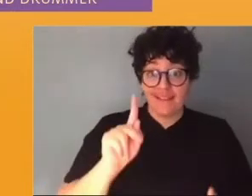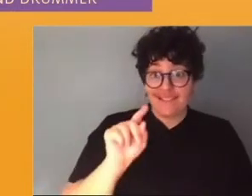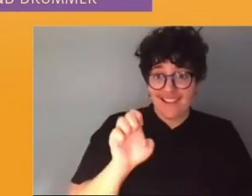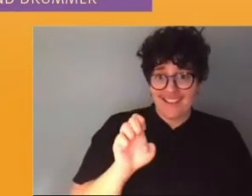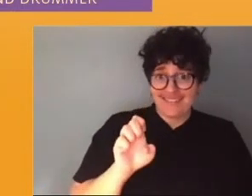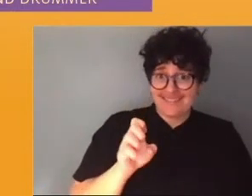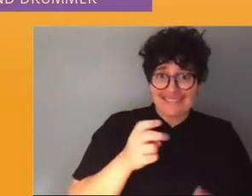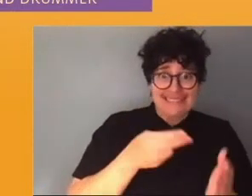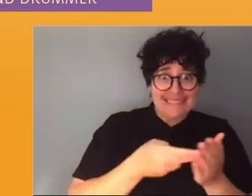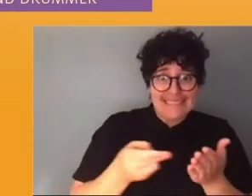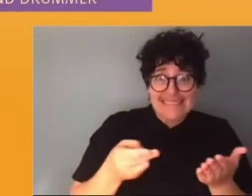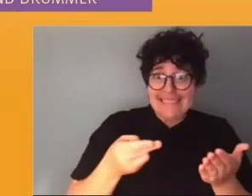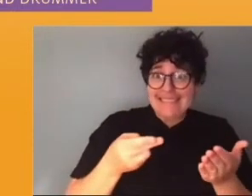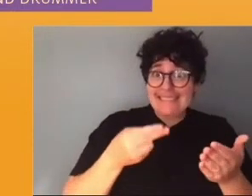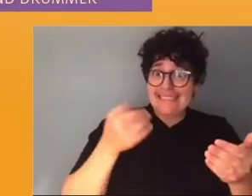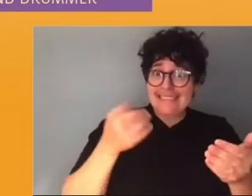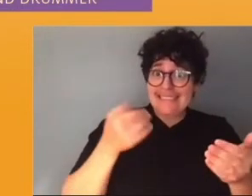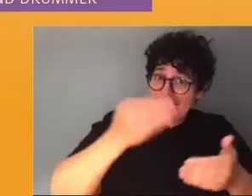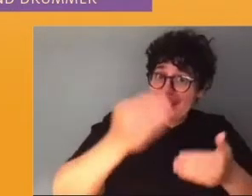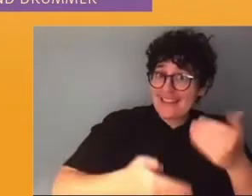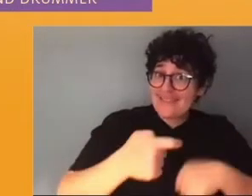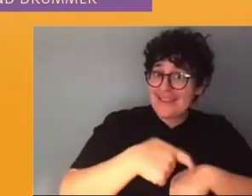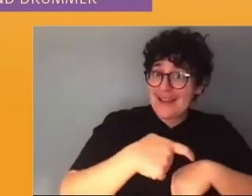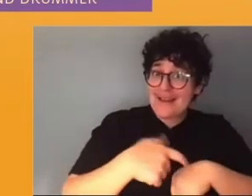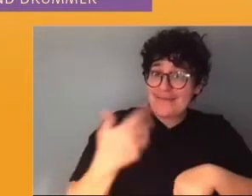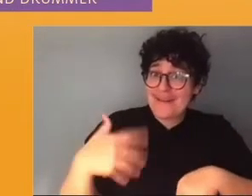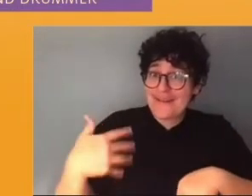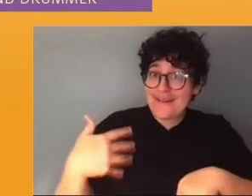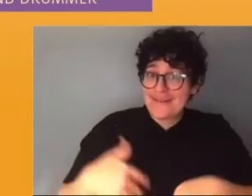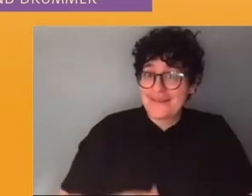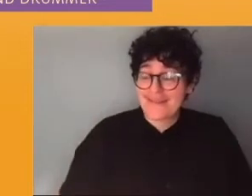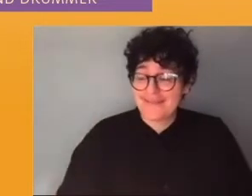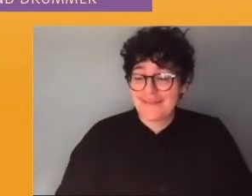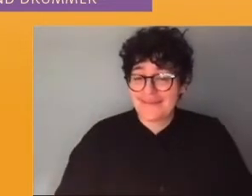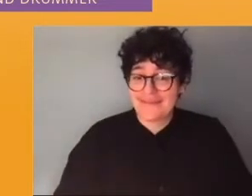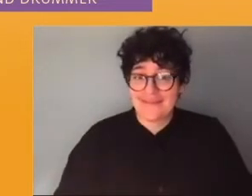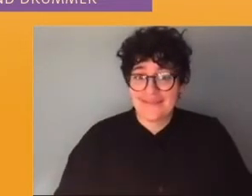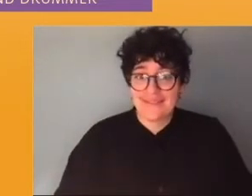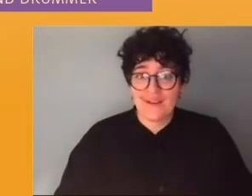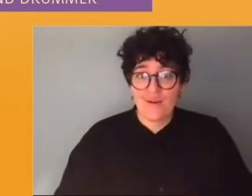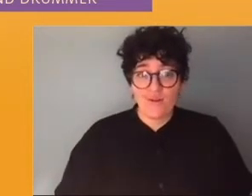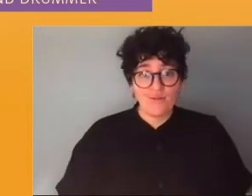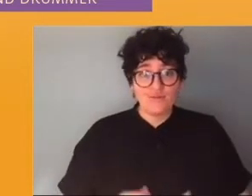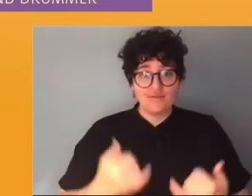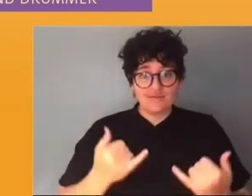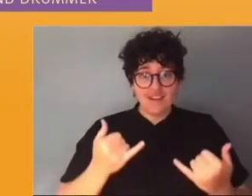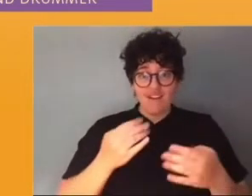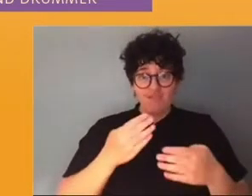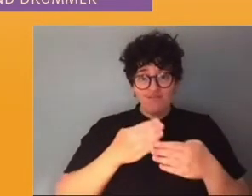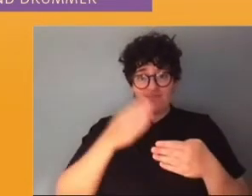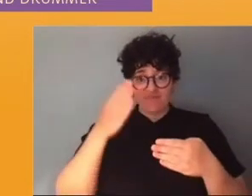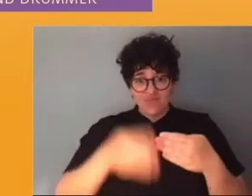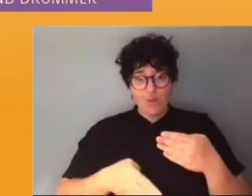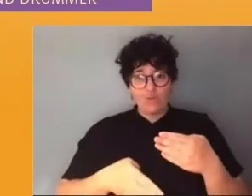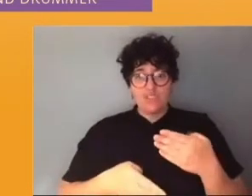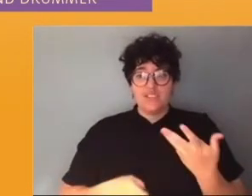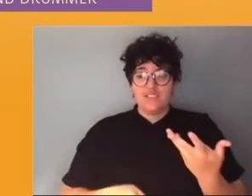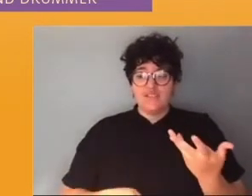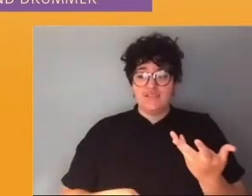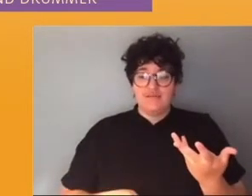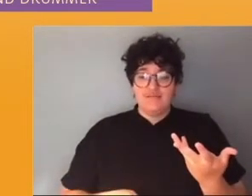llegando al final de nuestro tiempo juntos. Entonces, igual y para cerrar, sería una pregunta